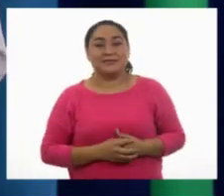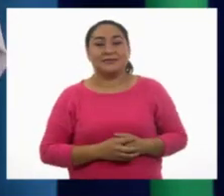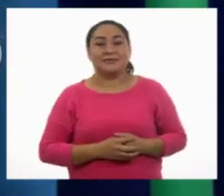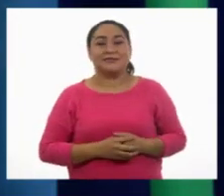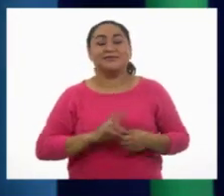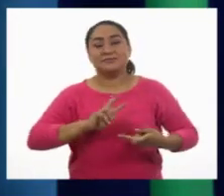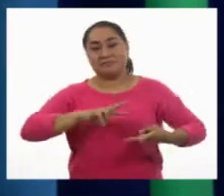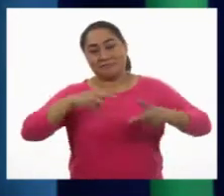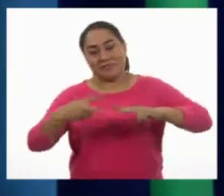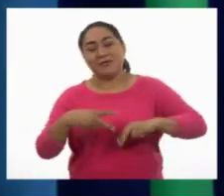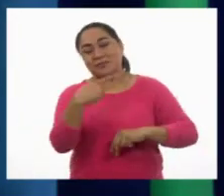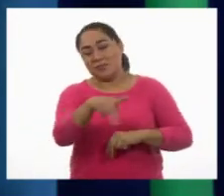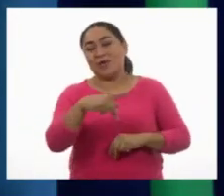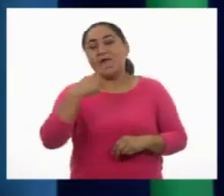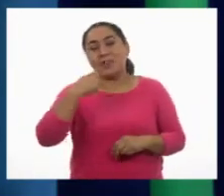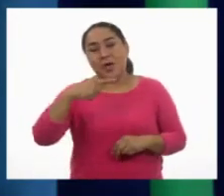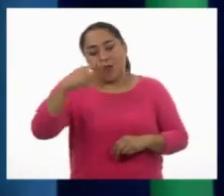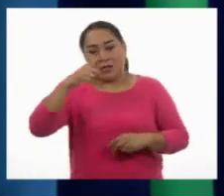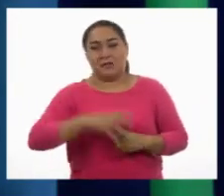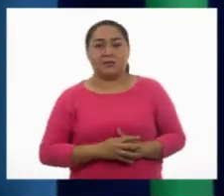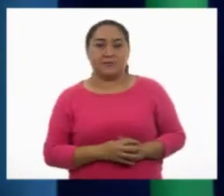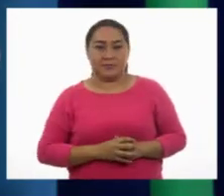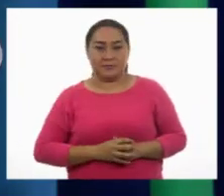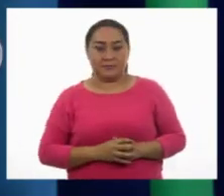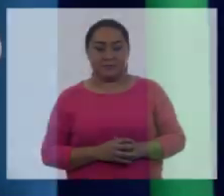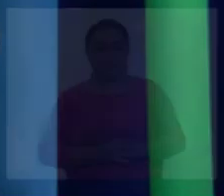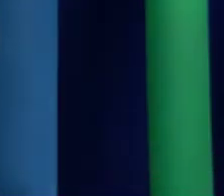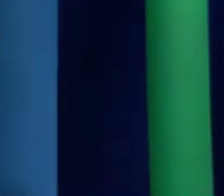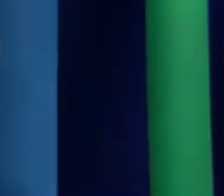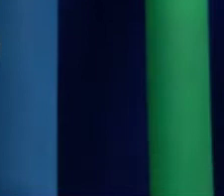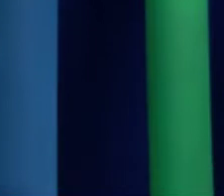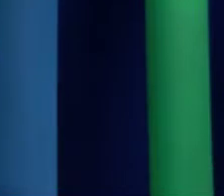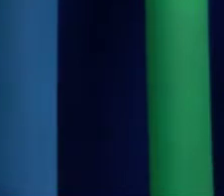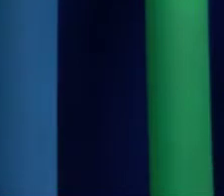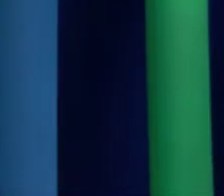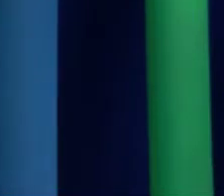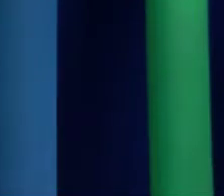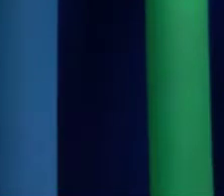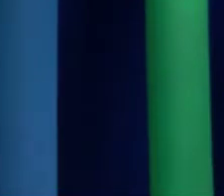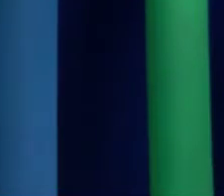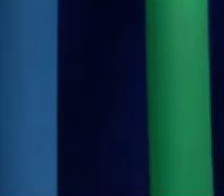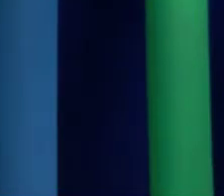Matikchihuacan tuyashkan, huariokayul, tiktikchihuasque,